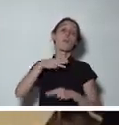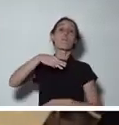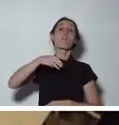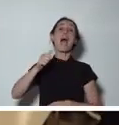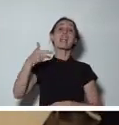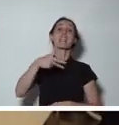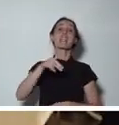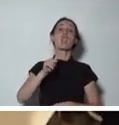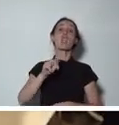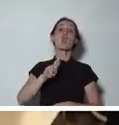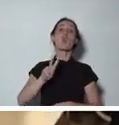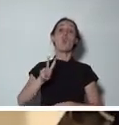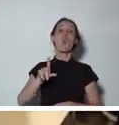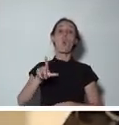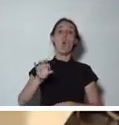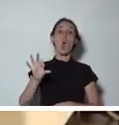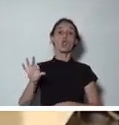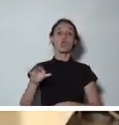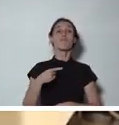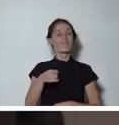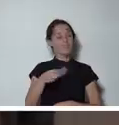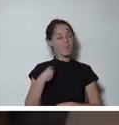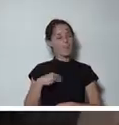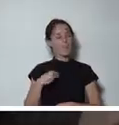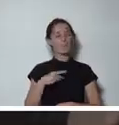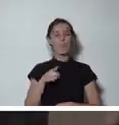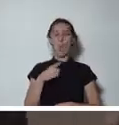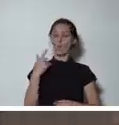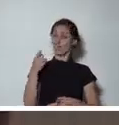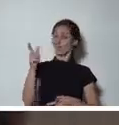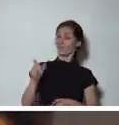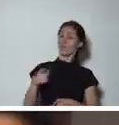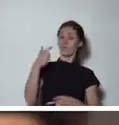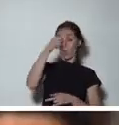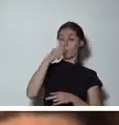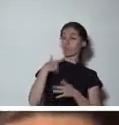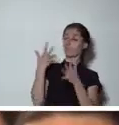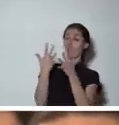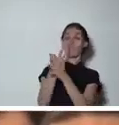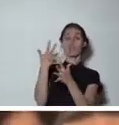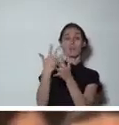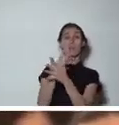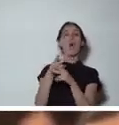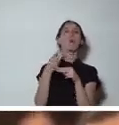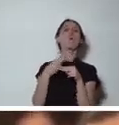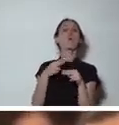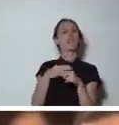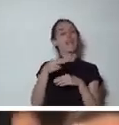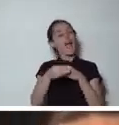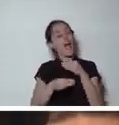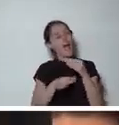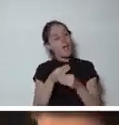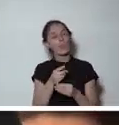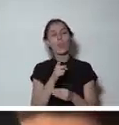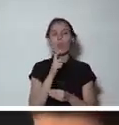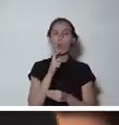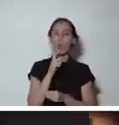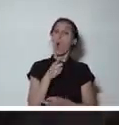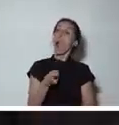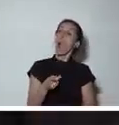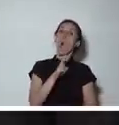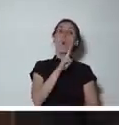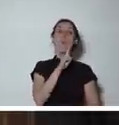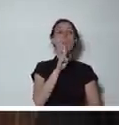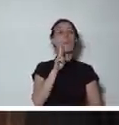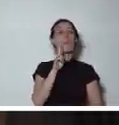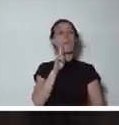quieren venir a explicar cómo tenemos que hacer política y cómo tenemos que ser como madres y cómo tenemos que